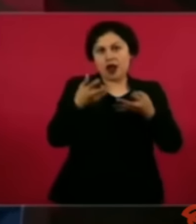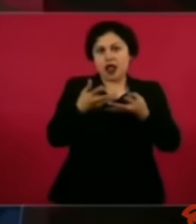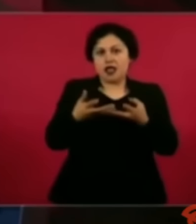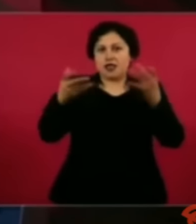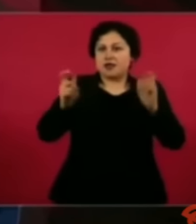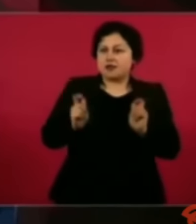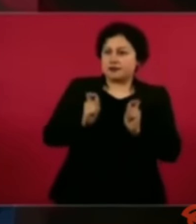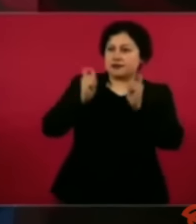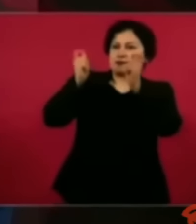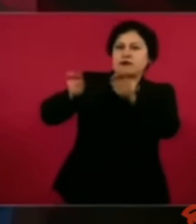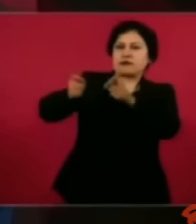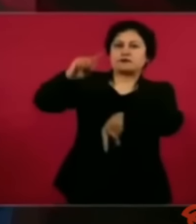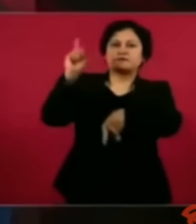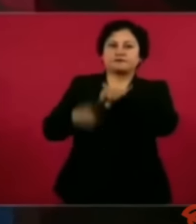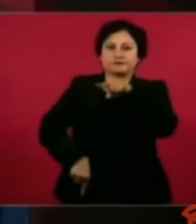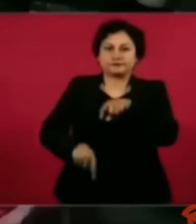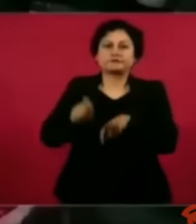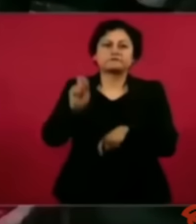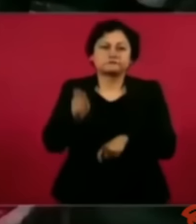Salinas, ¿no?